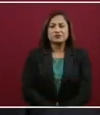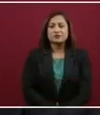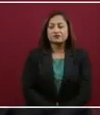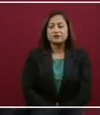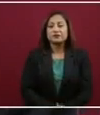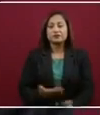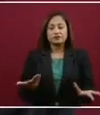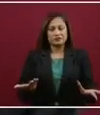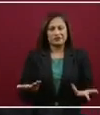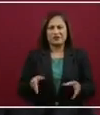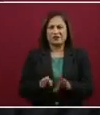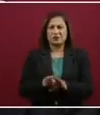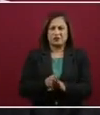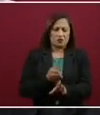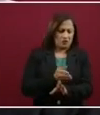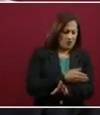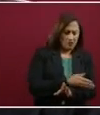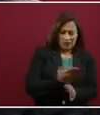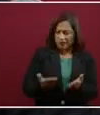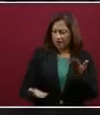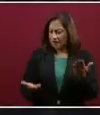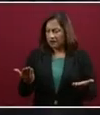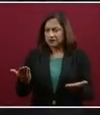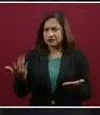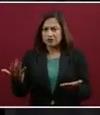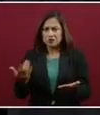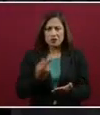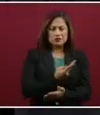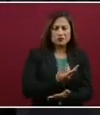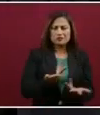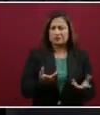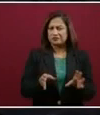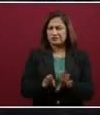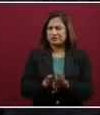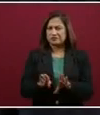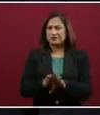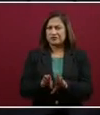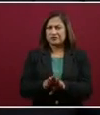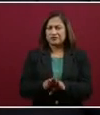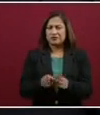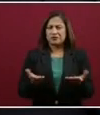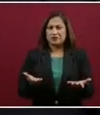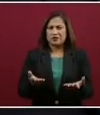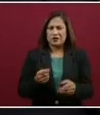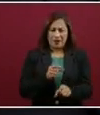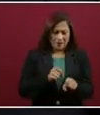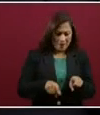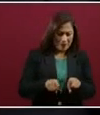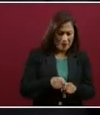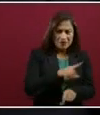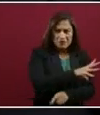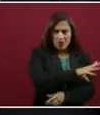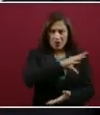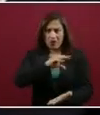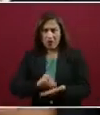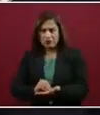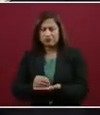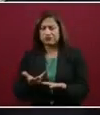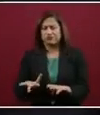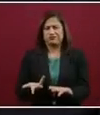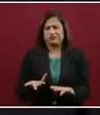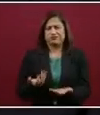Entonces, ¿por qué seguir con un modelo que no ha dado resultado, pero que